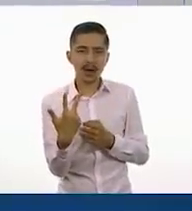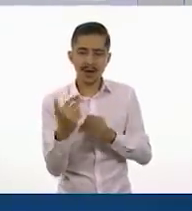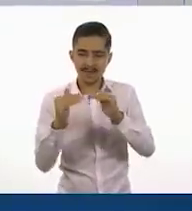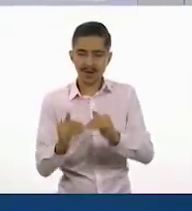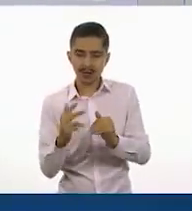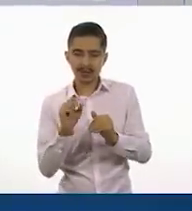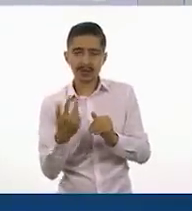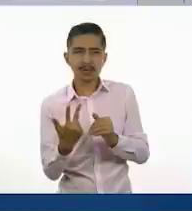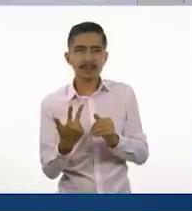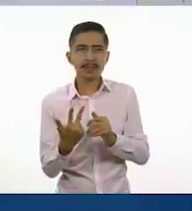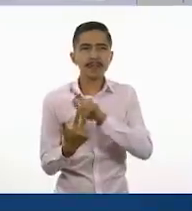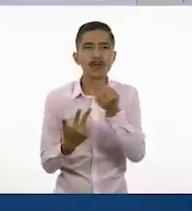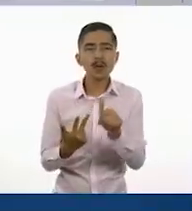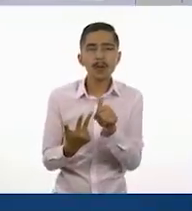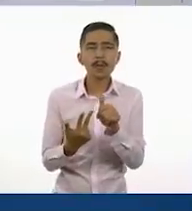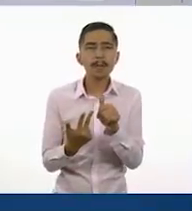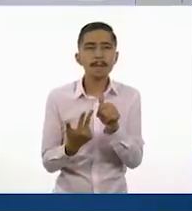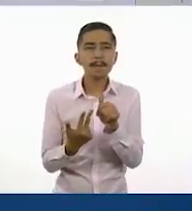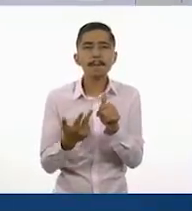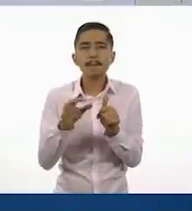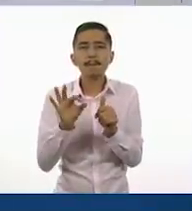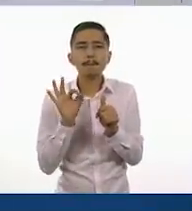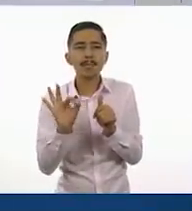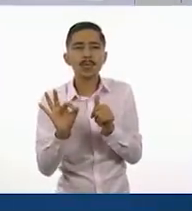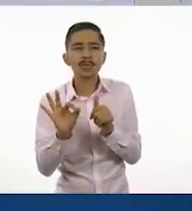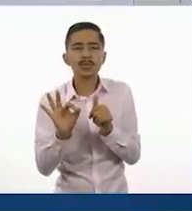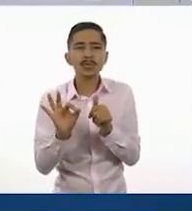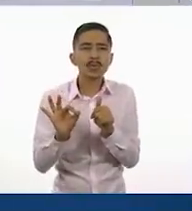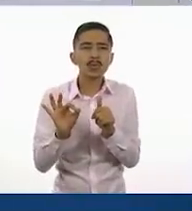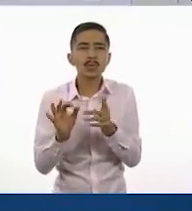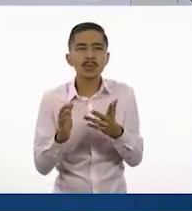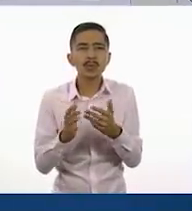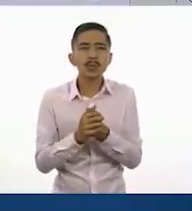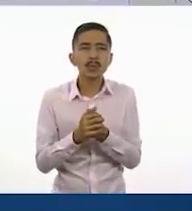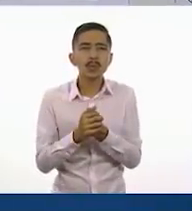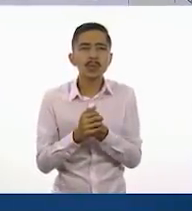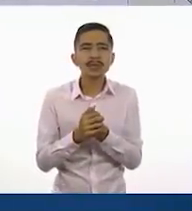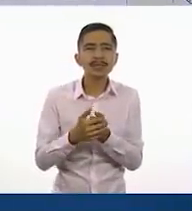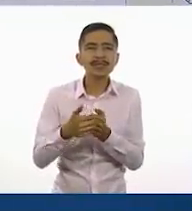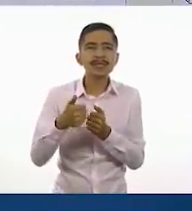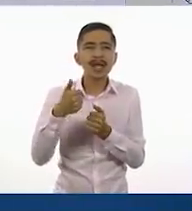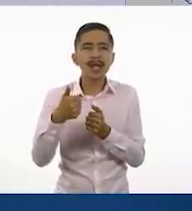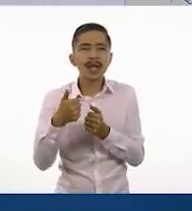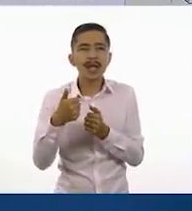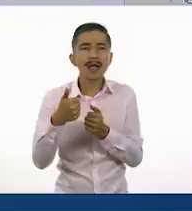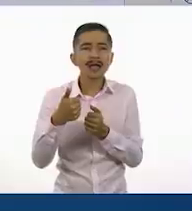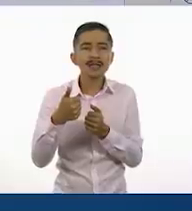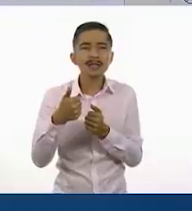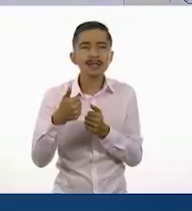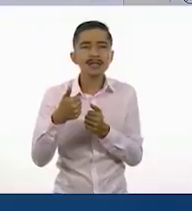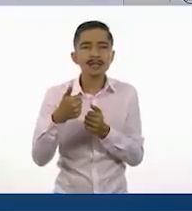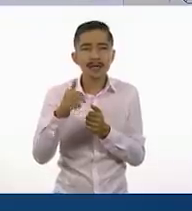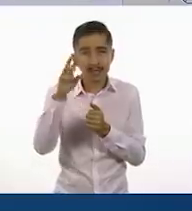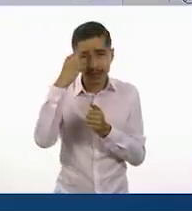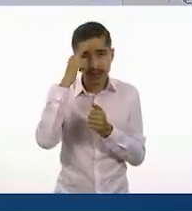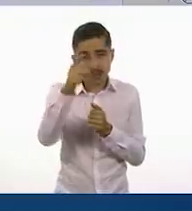468 y luego ahí, ya lo hice muy pegadito, 6 y nos sobran 80. ¿No? Aquí acuérdense del